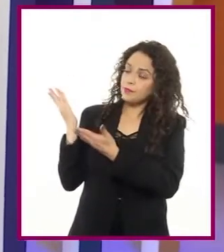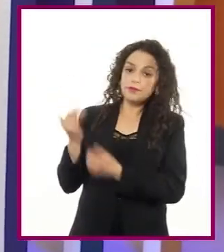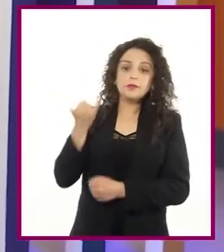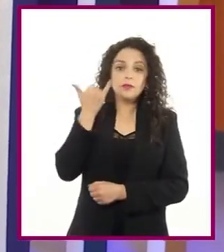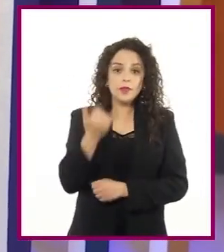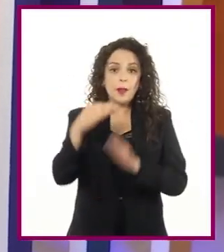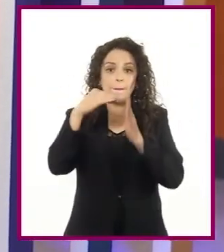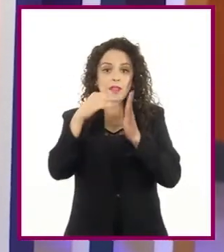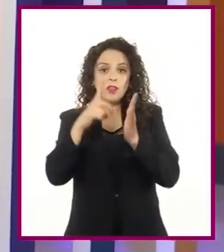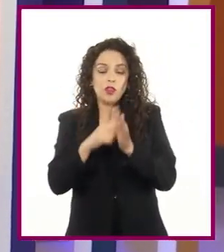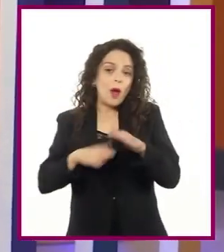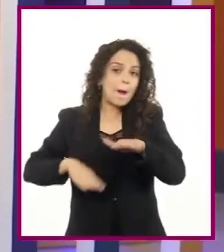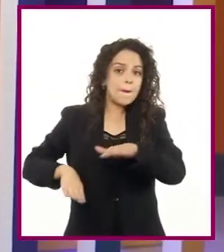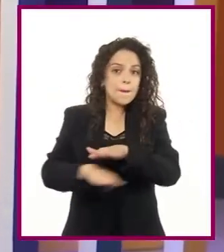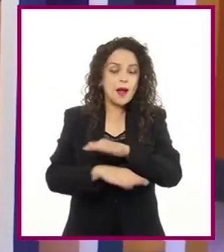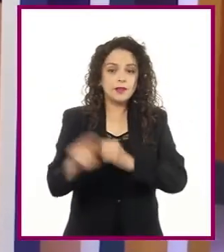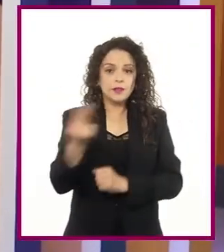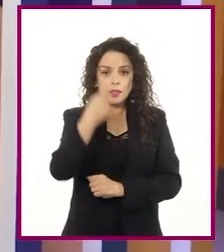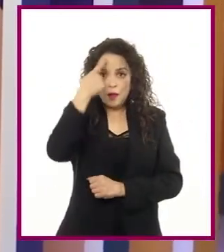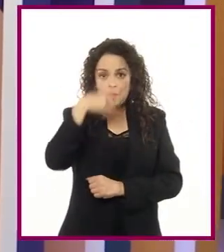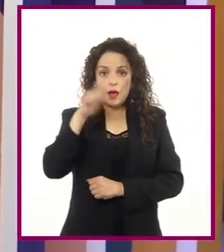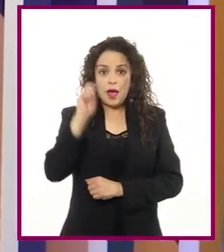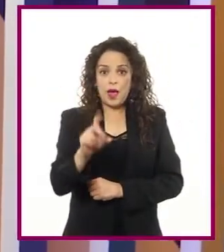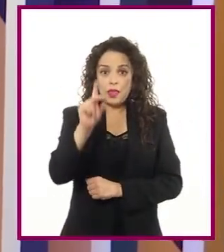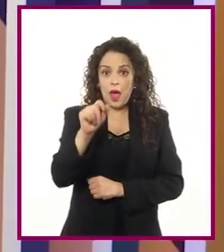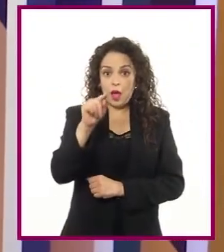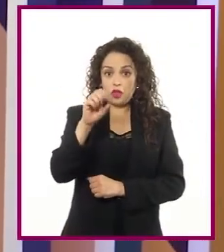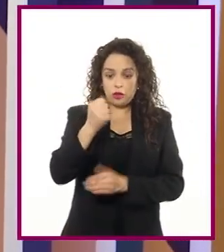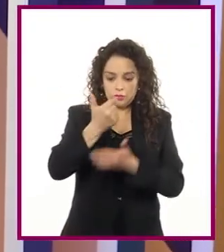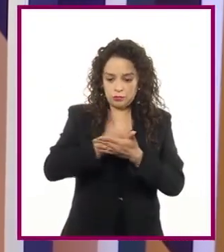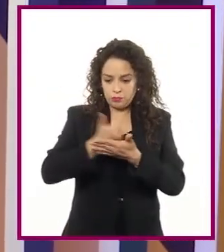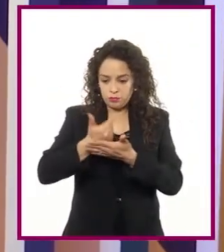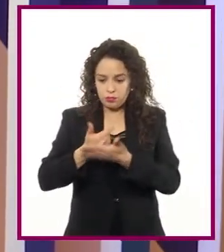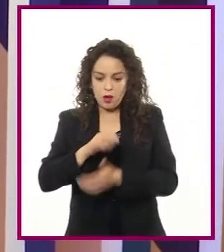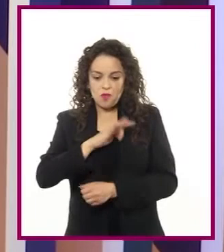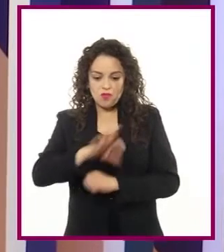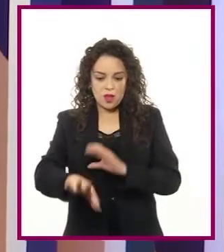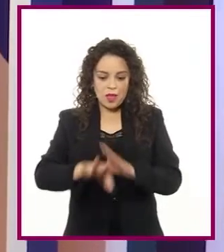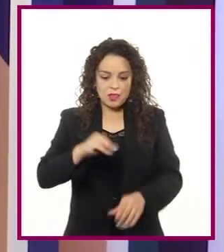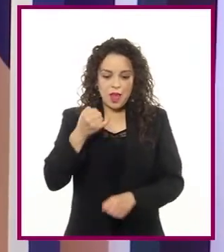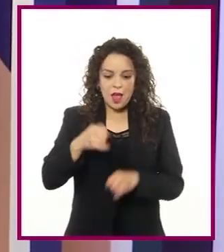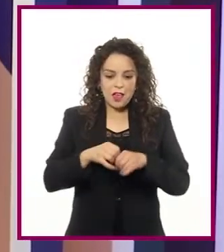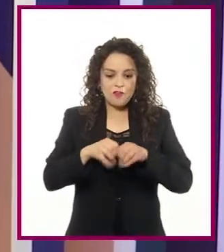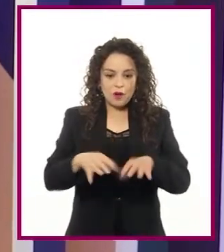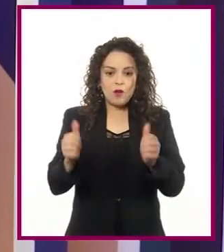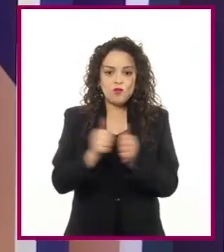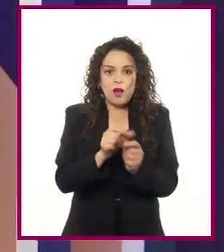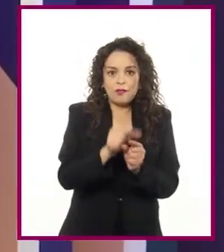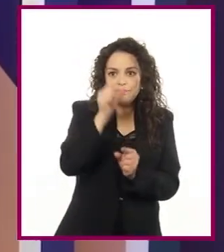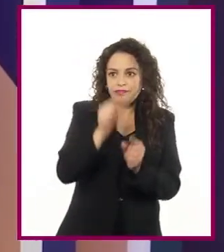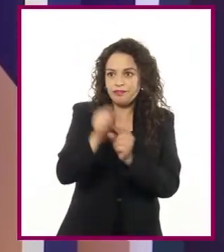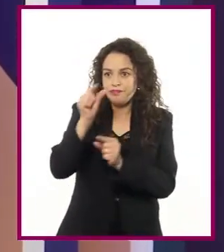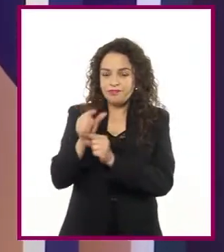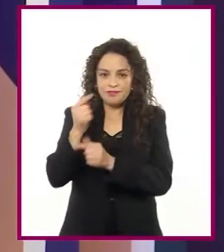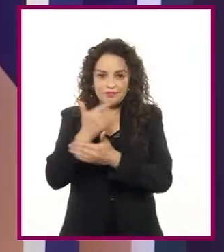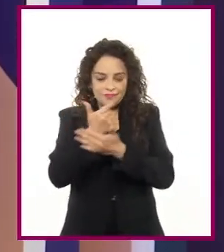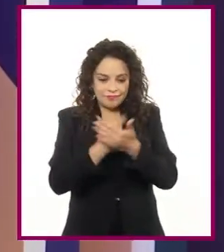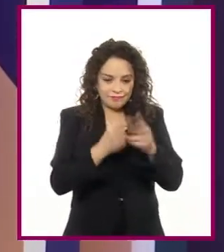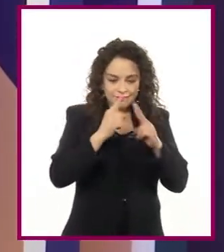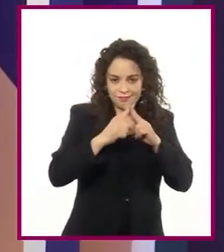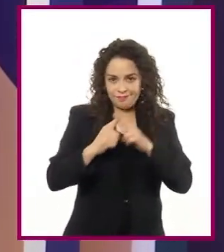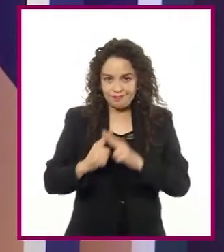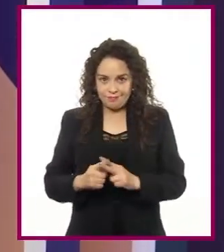básica necesaria para procesar datos y obtener esa información estadística. En esta